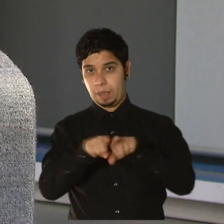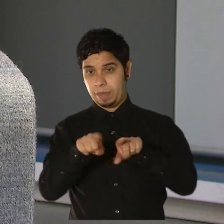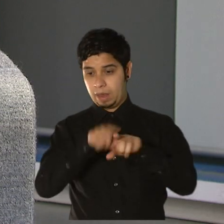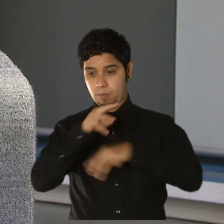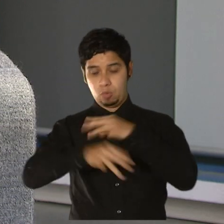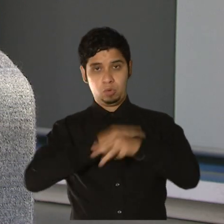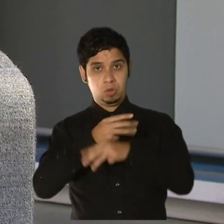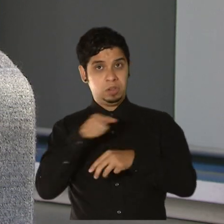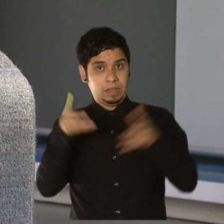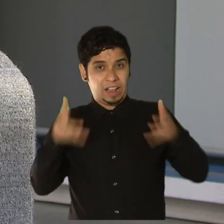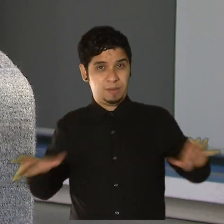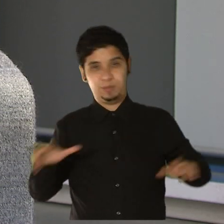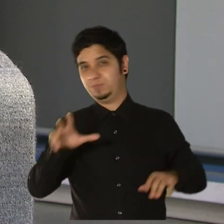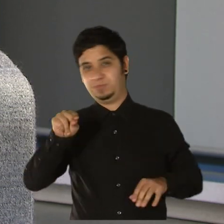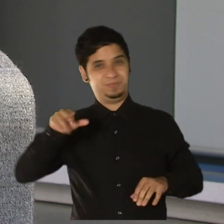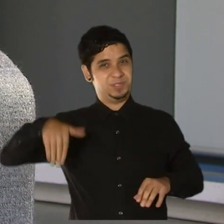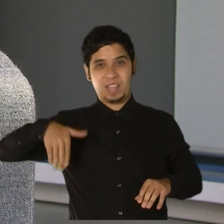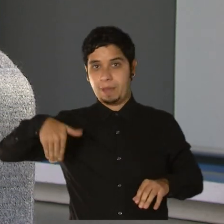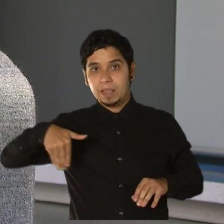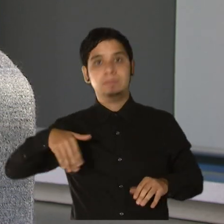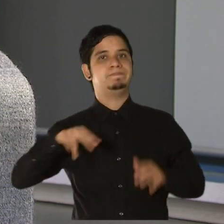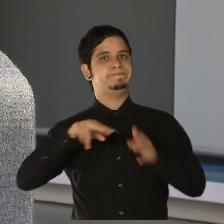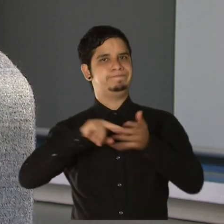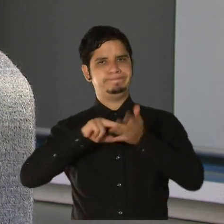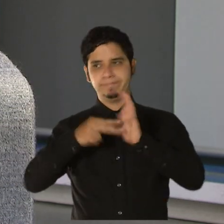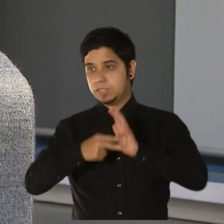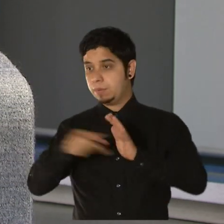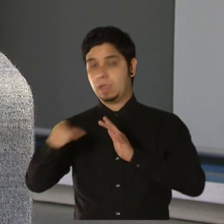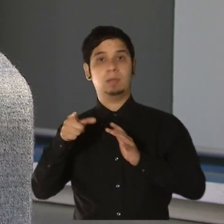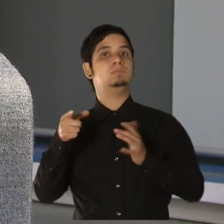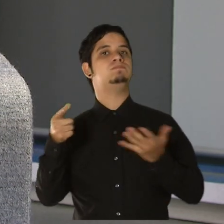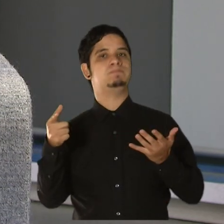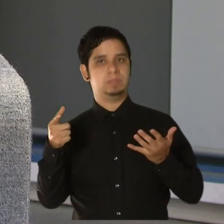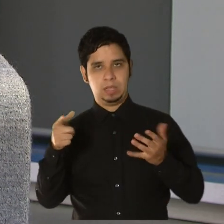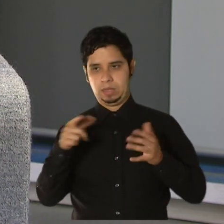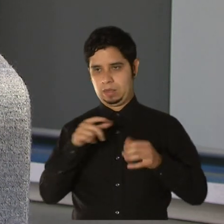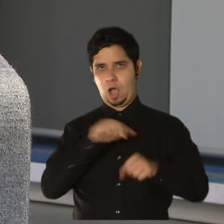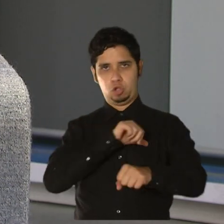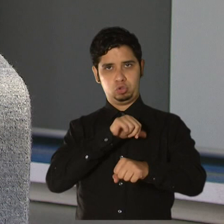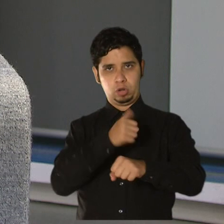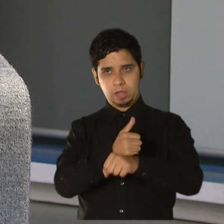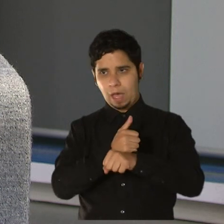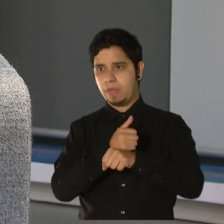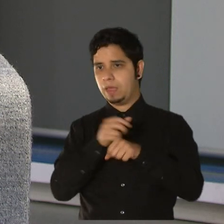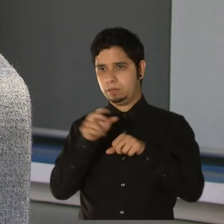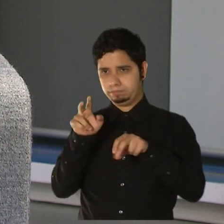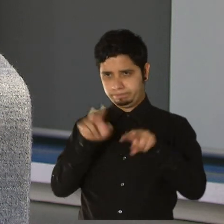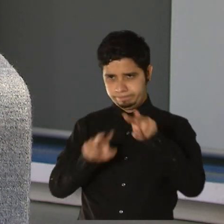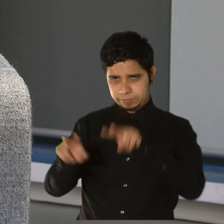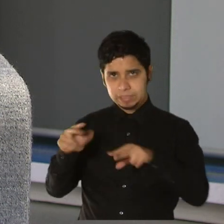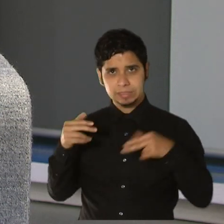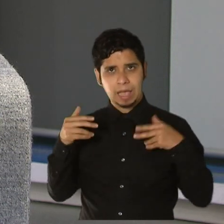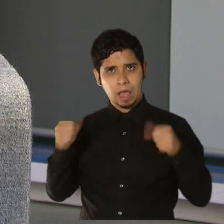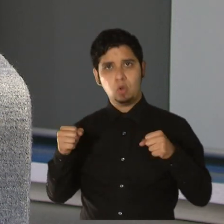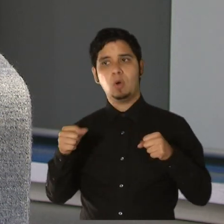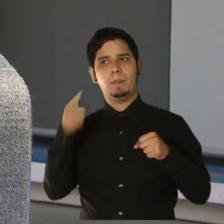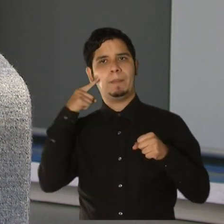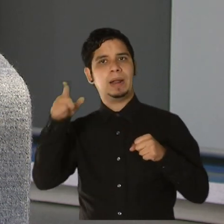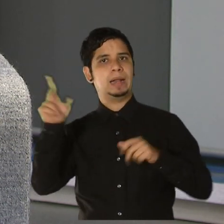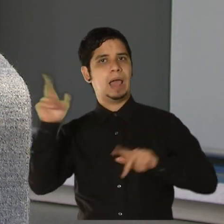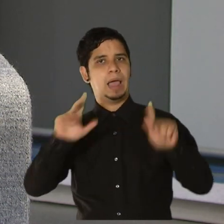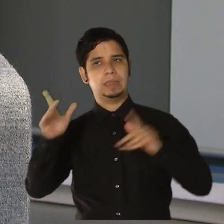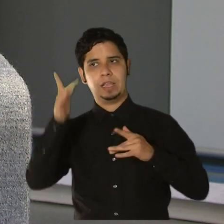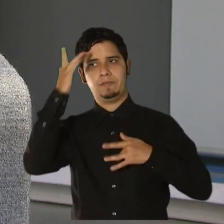mundo no ha terminado. Los esfuerzos que realizan las autoridades sanitarias para evitar el incremento de personas